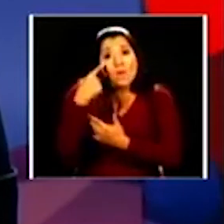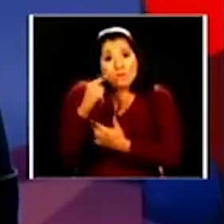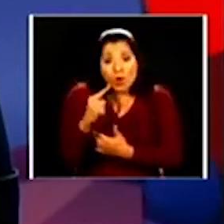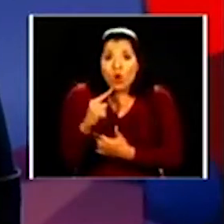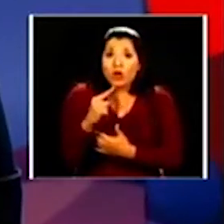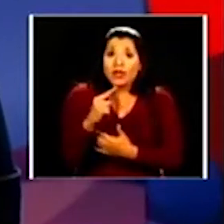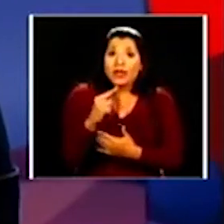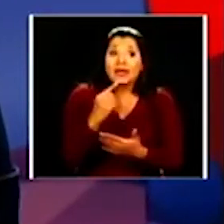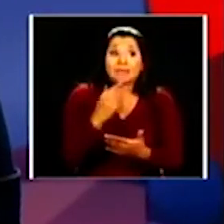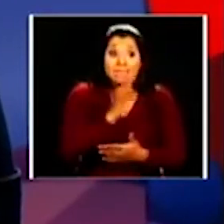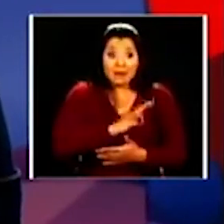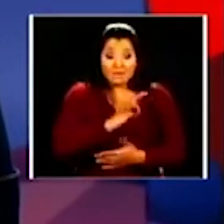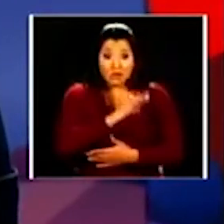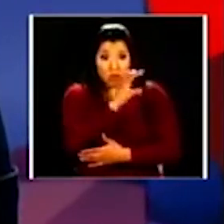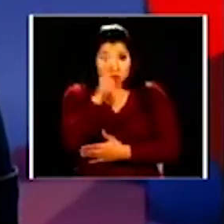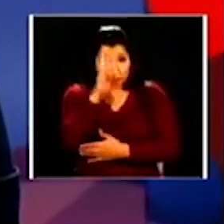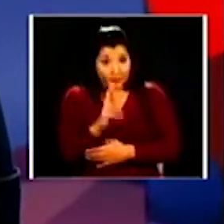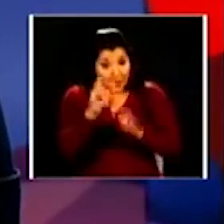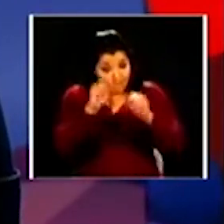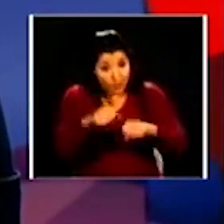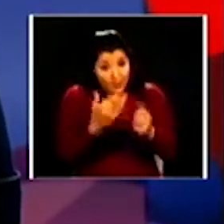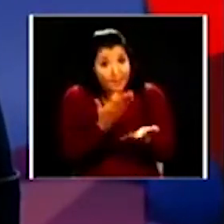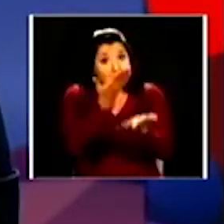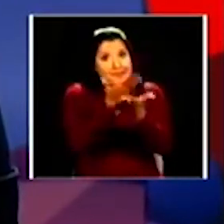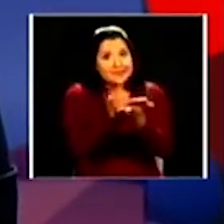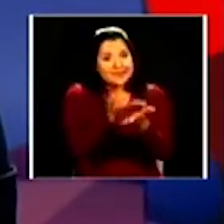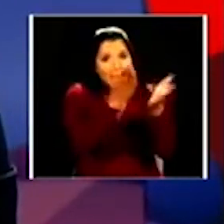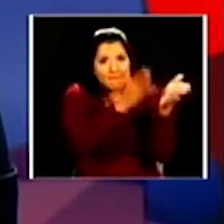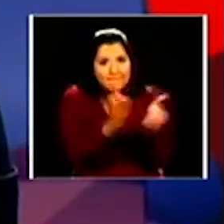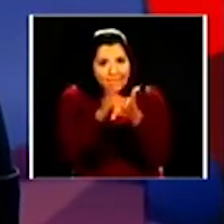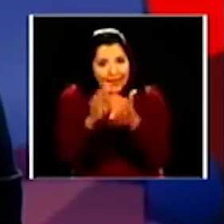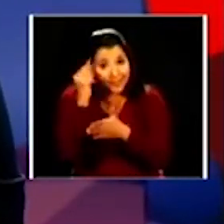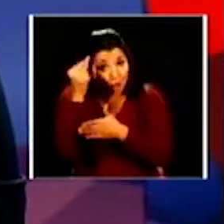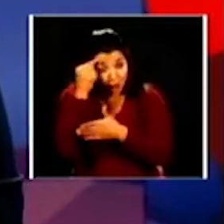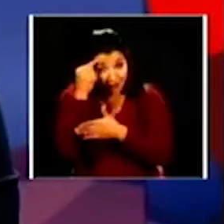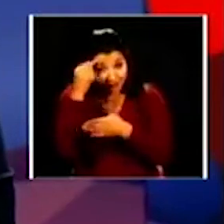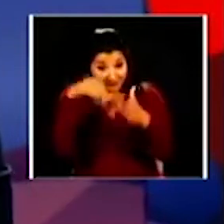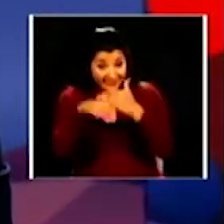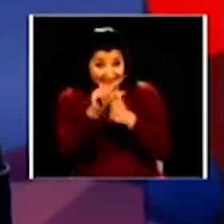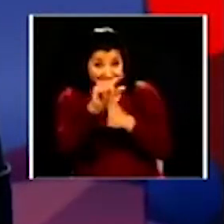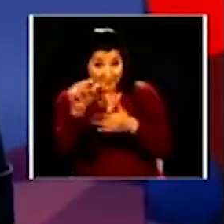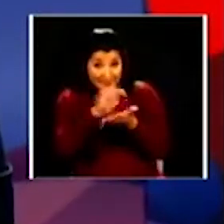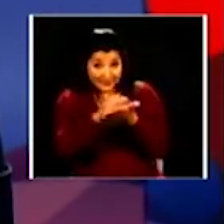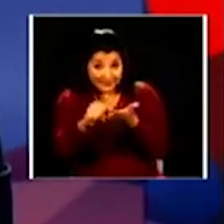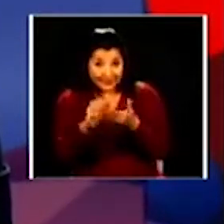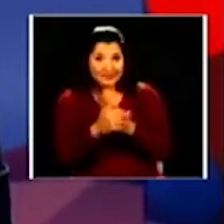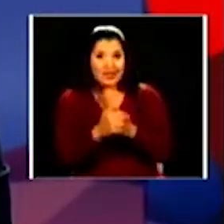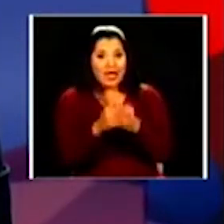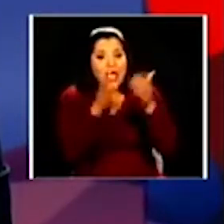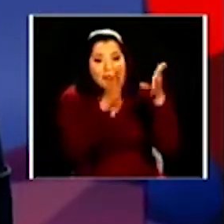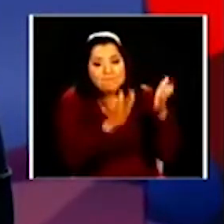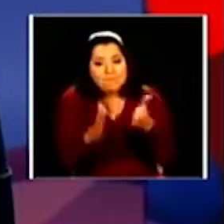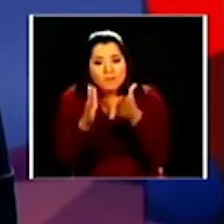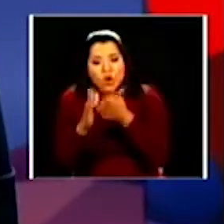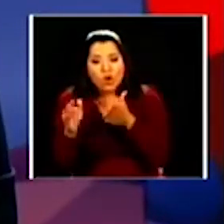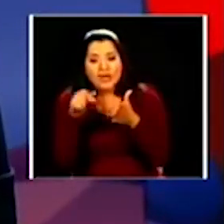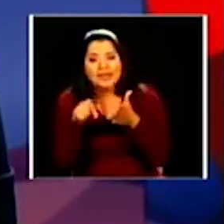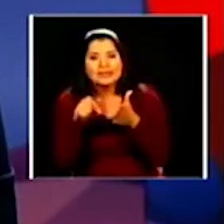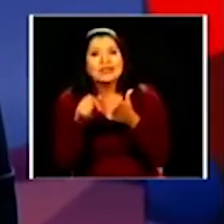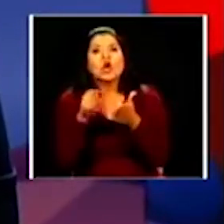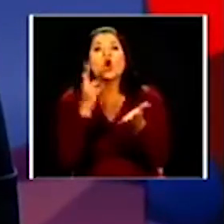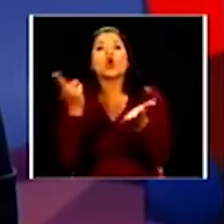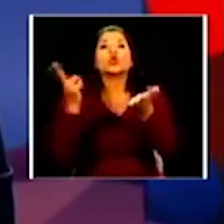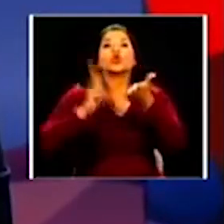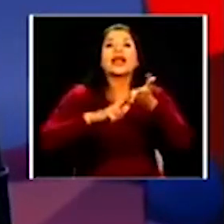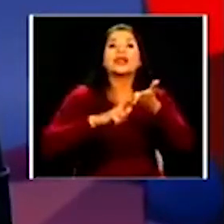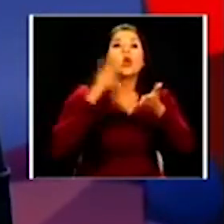que se difunda, porque estaremos casualmente en Semana Santa. El programa es el contrato del político con el ciudadano, no